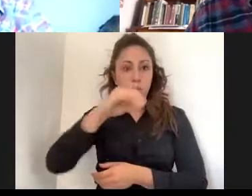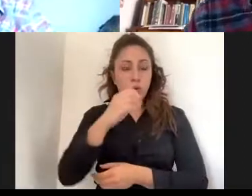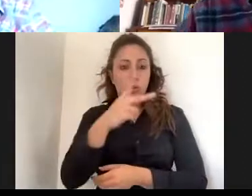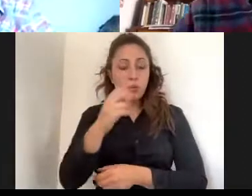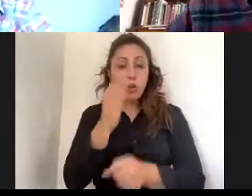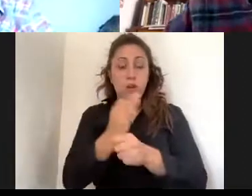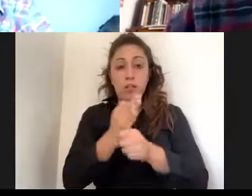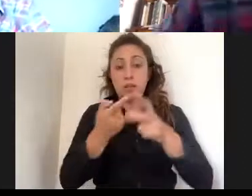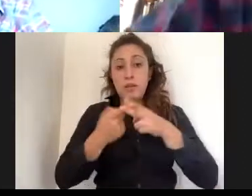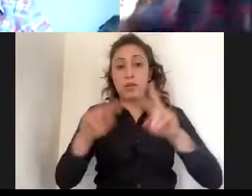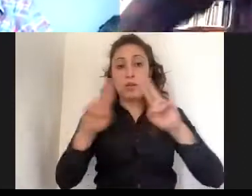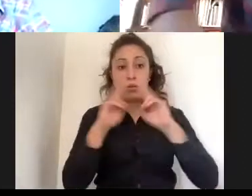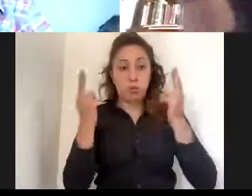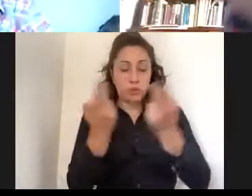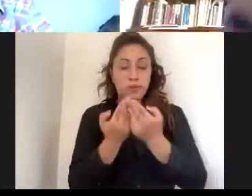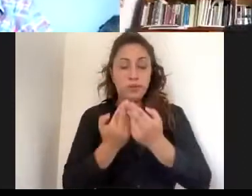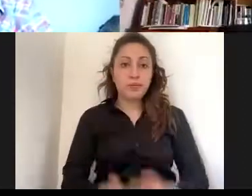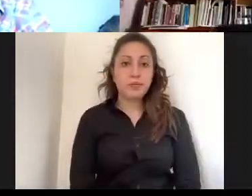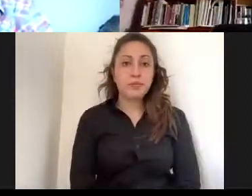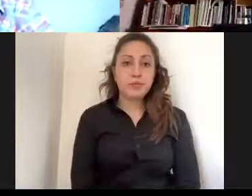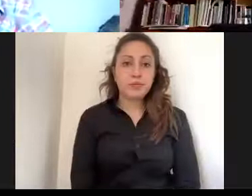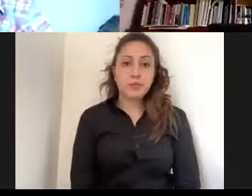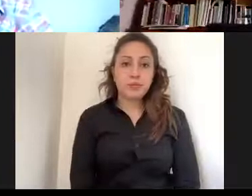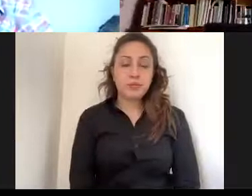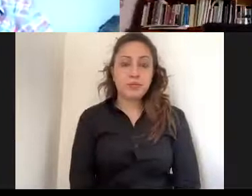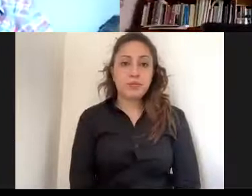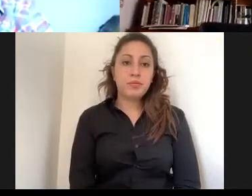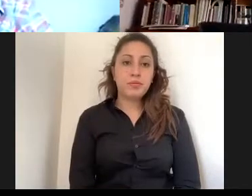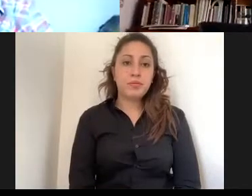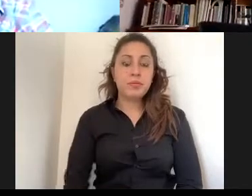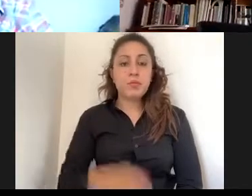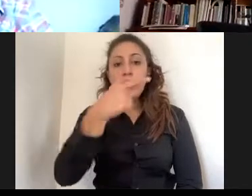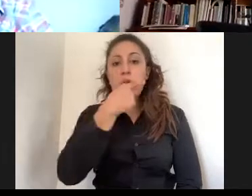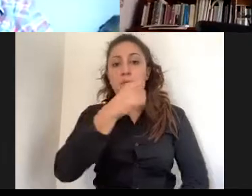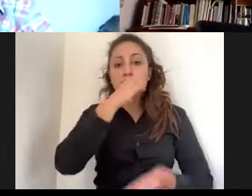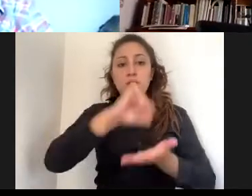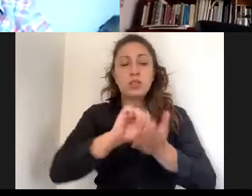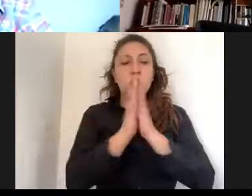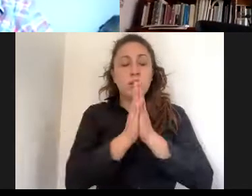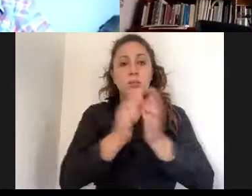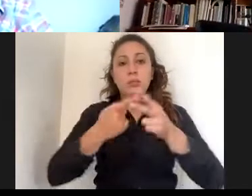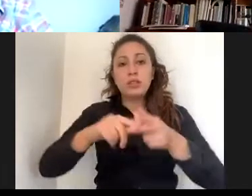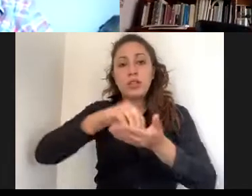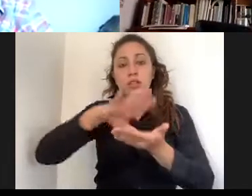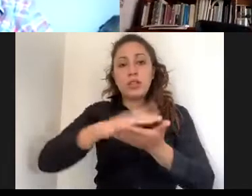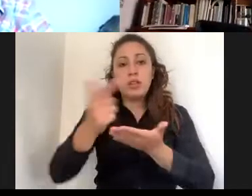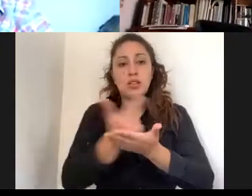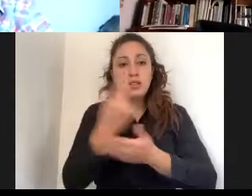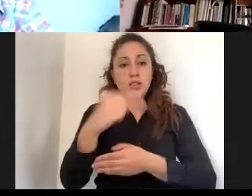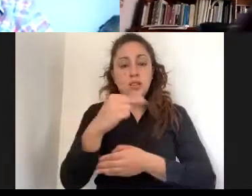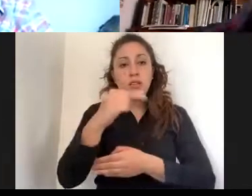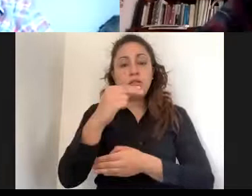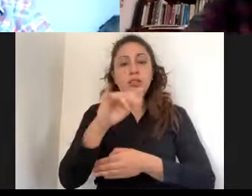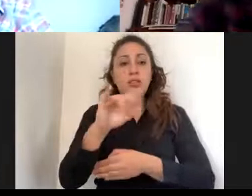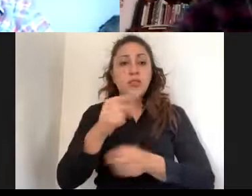iniciar esta sesión. Primero, solicito al diputado secretario proceda a pasar lista de asistencia para la verificación del